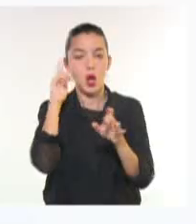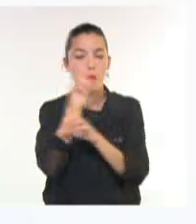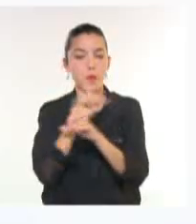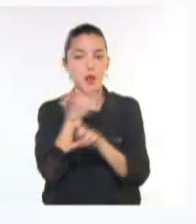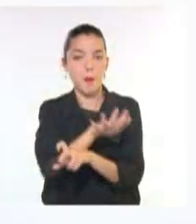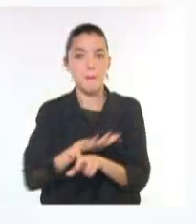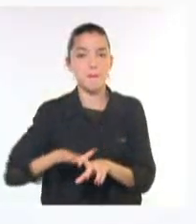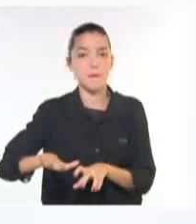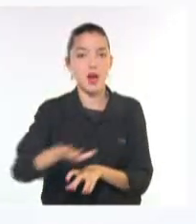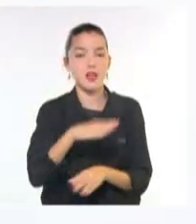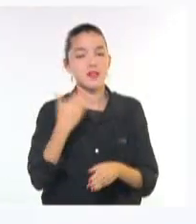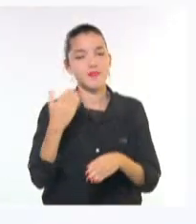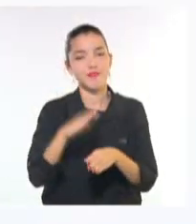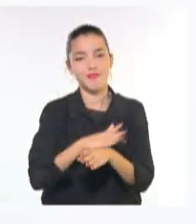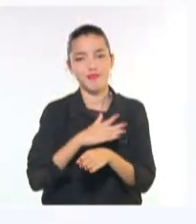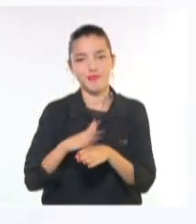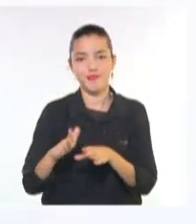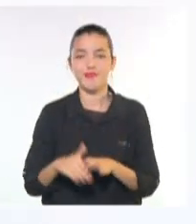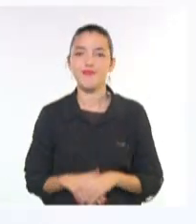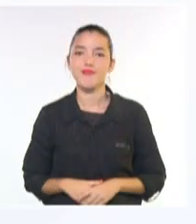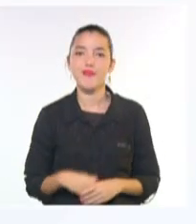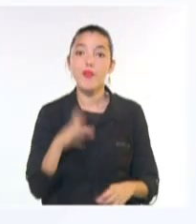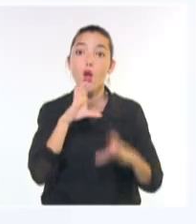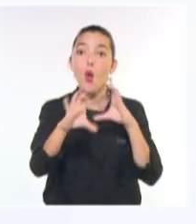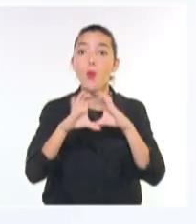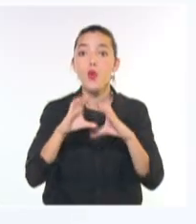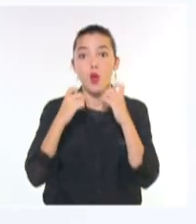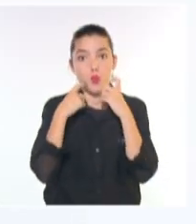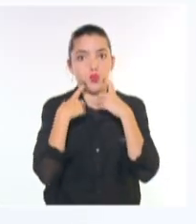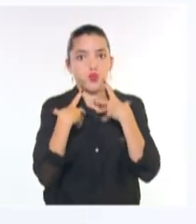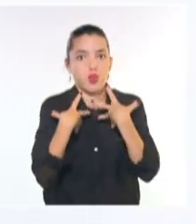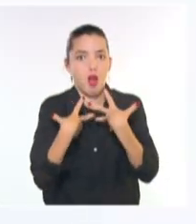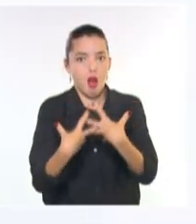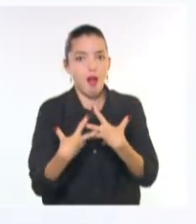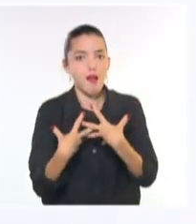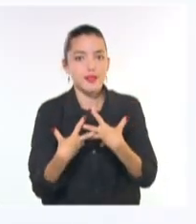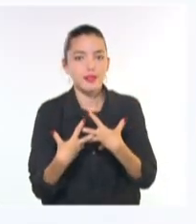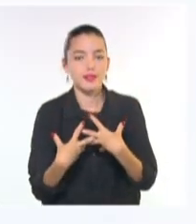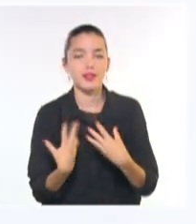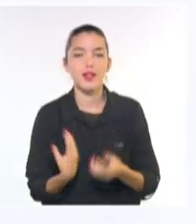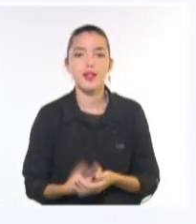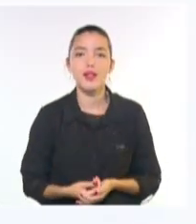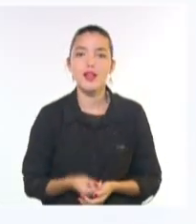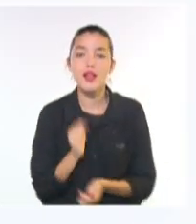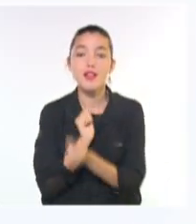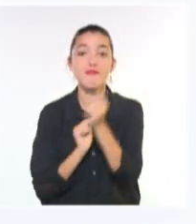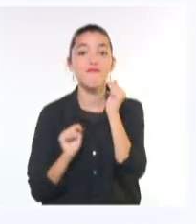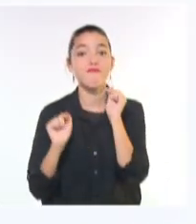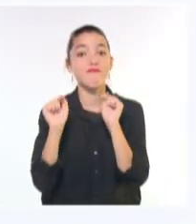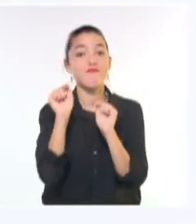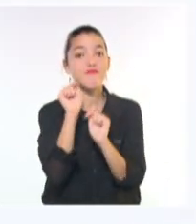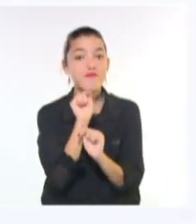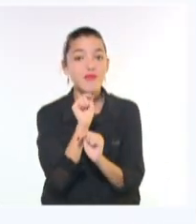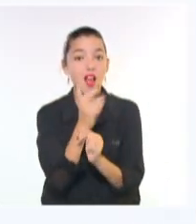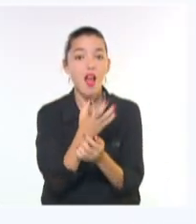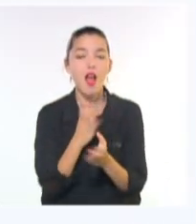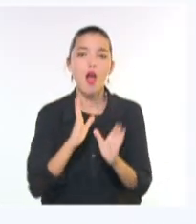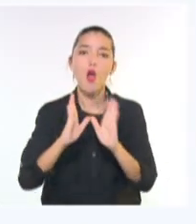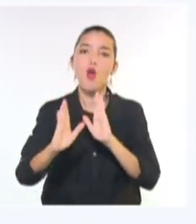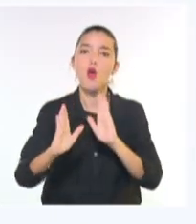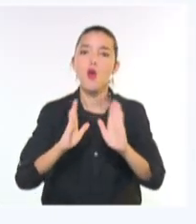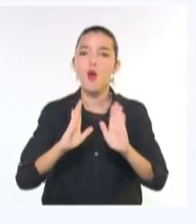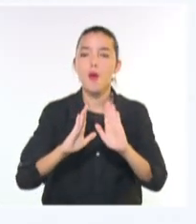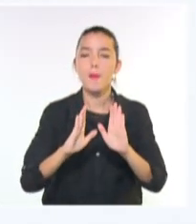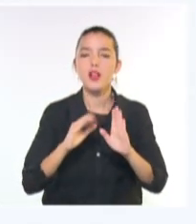diferencia. La comunicación es clave y es imprescindible en momentos en los cuales